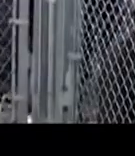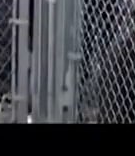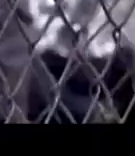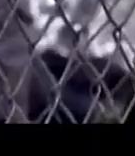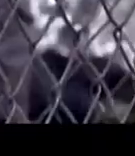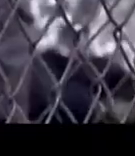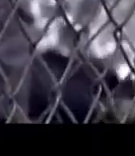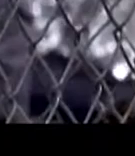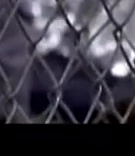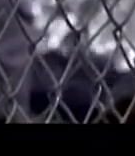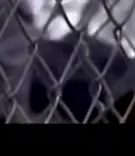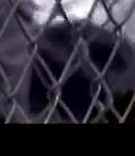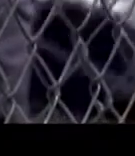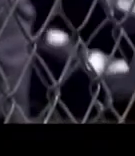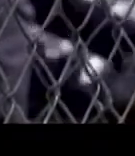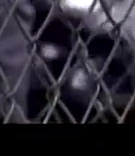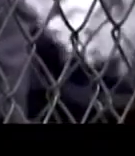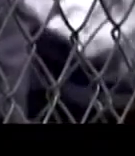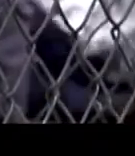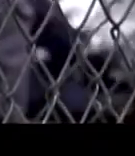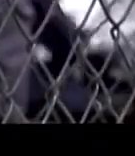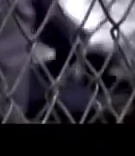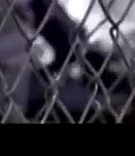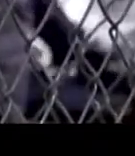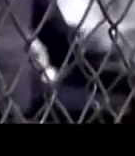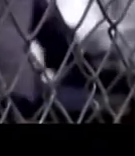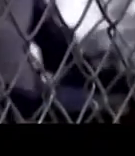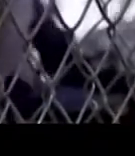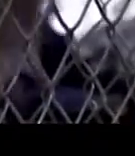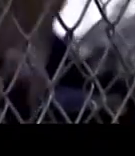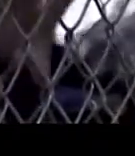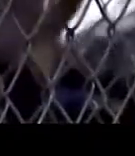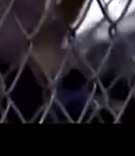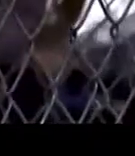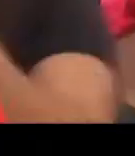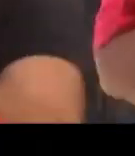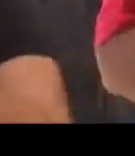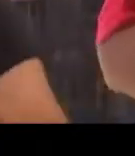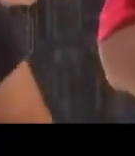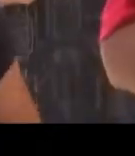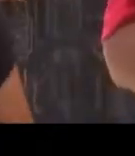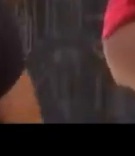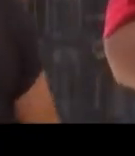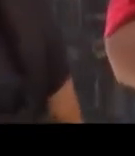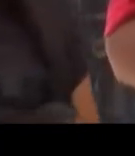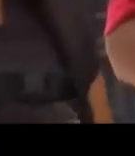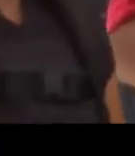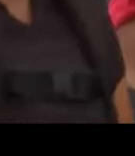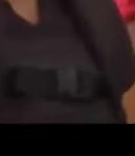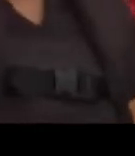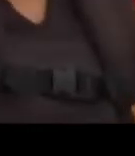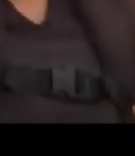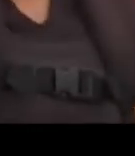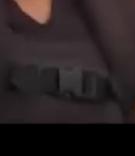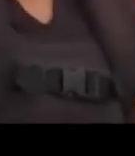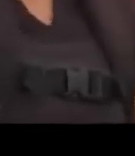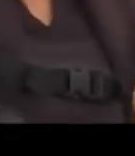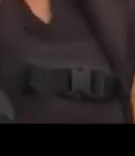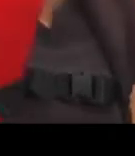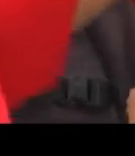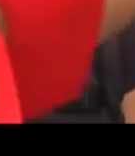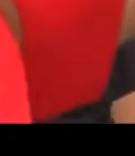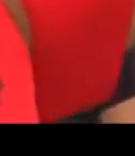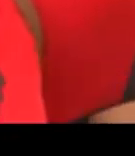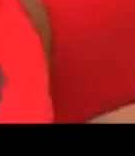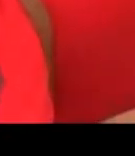de junio, 2,342 niños fueron separados de sus padres. Hasta hace unas semanas, el diario The Washington